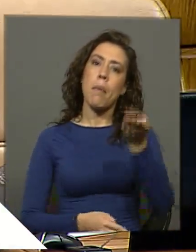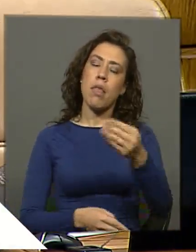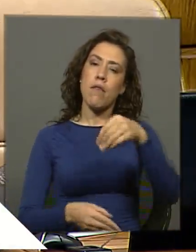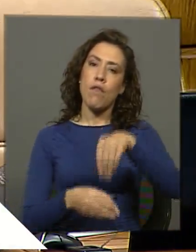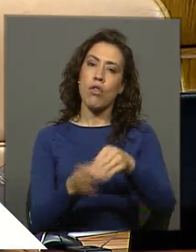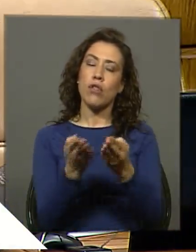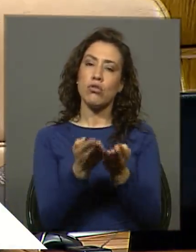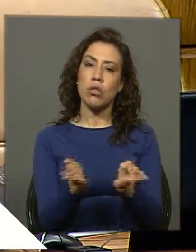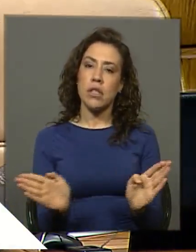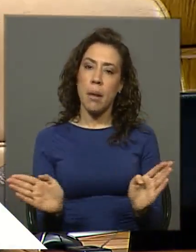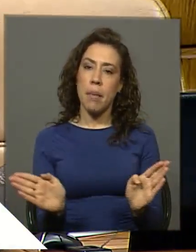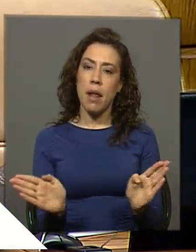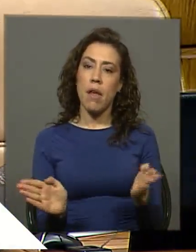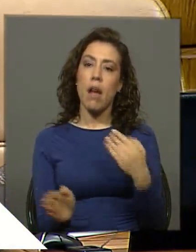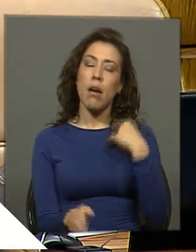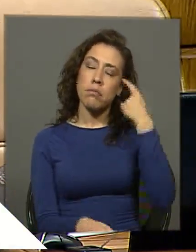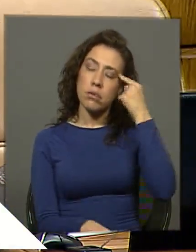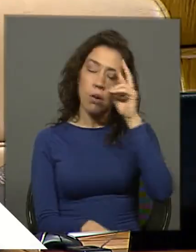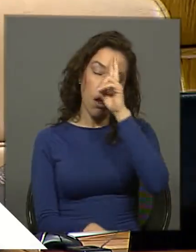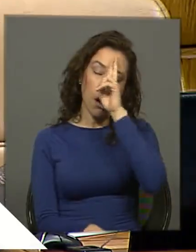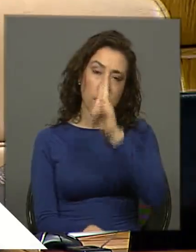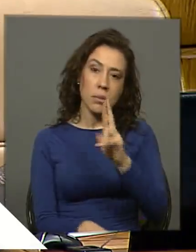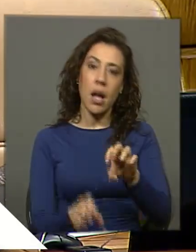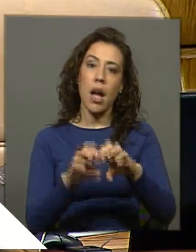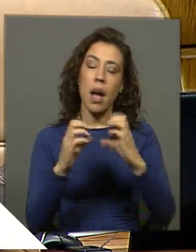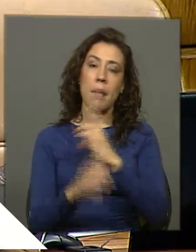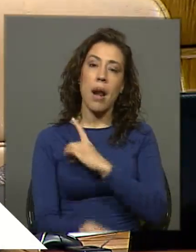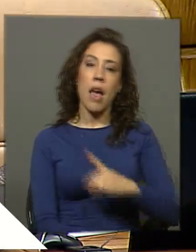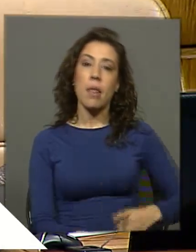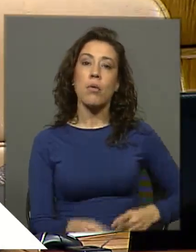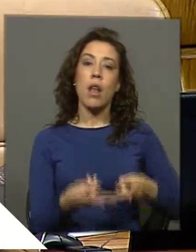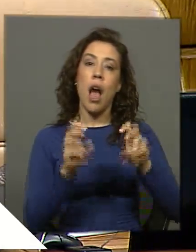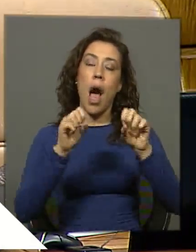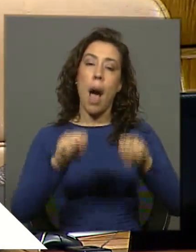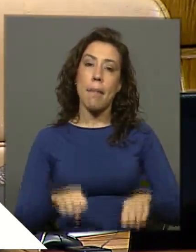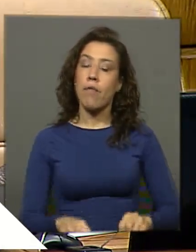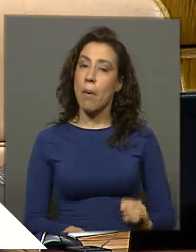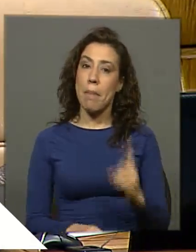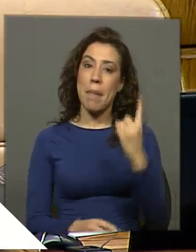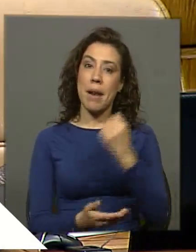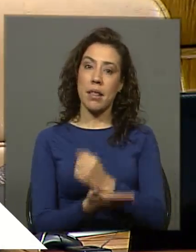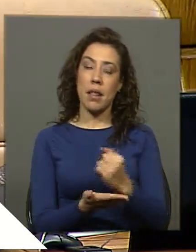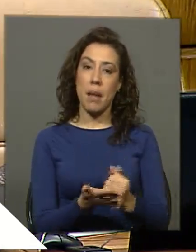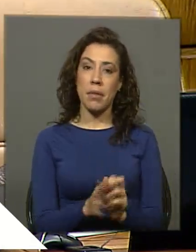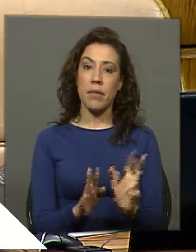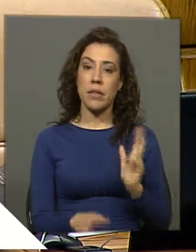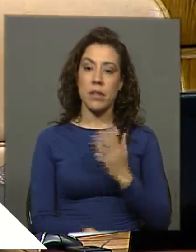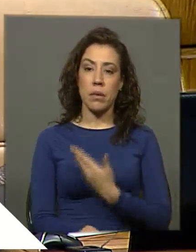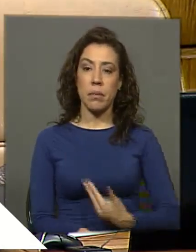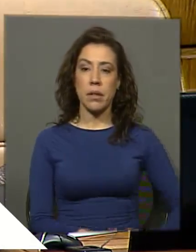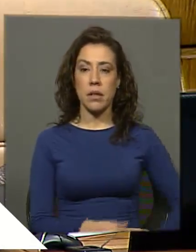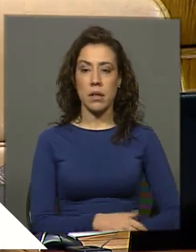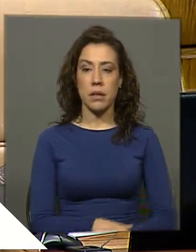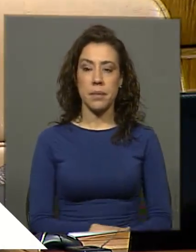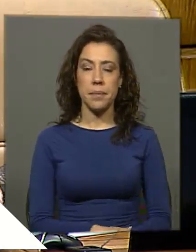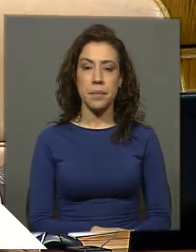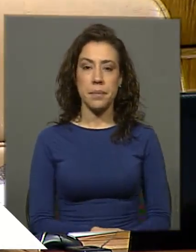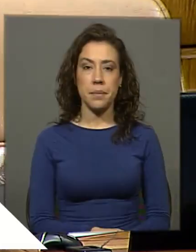separada y creemos respetar lo que la Cámara de Diputados aprobó en primera instancia he dicho señor Presidente